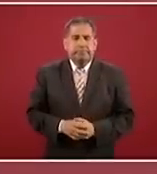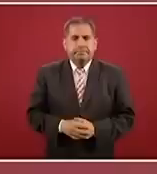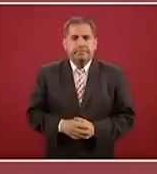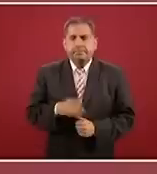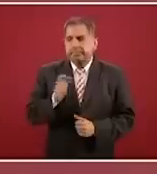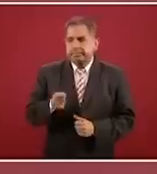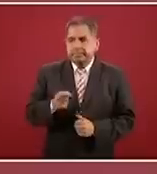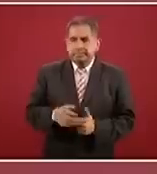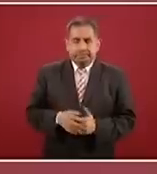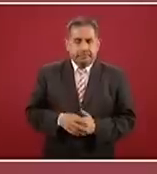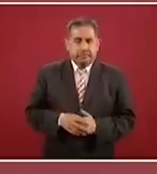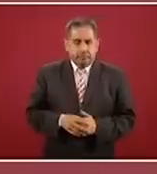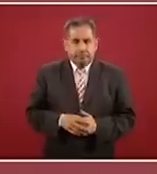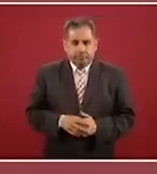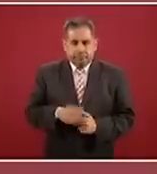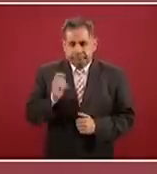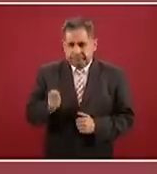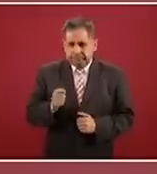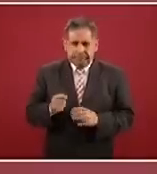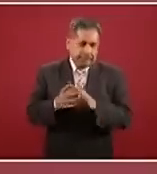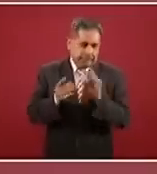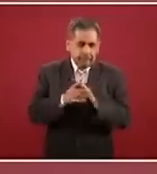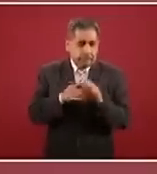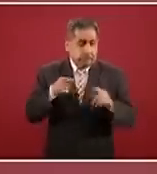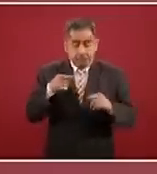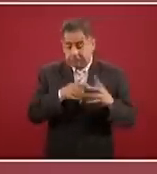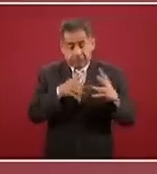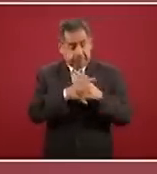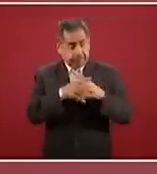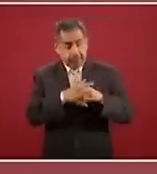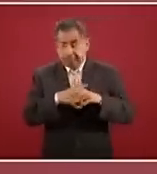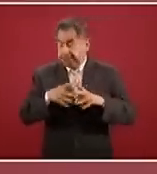que se descompone todo,